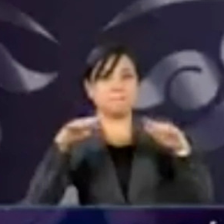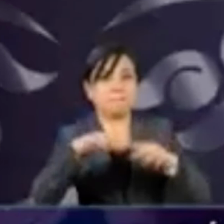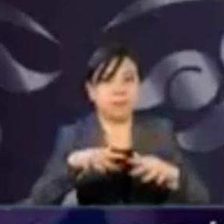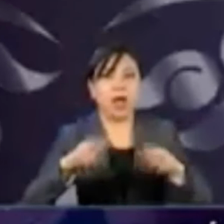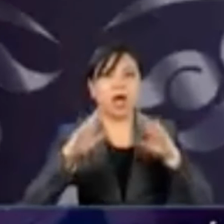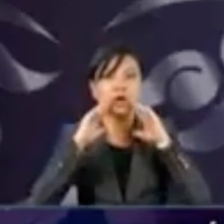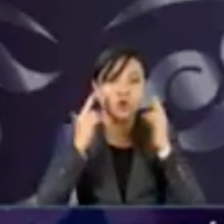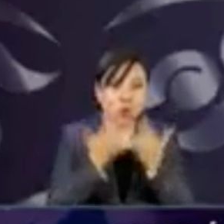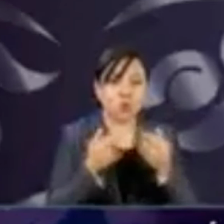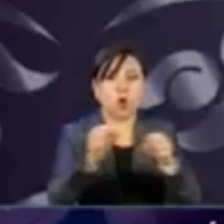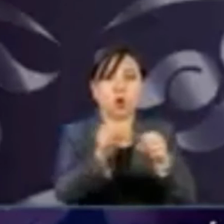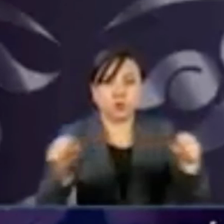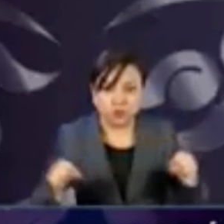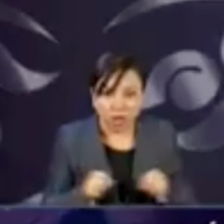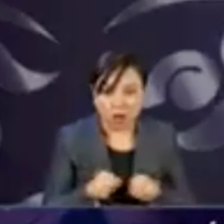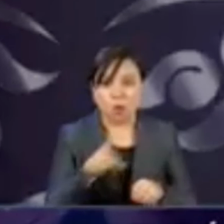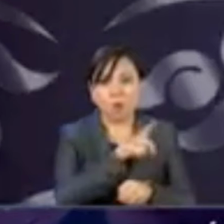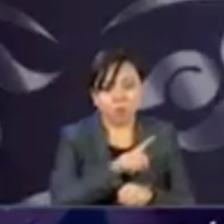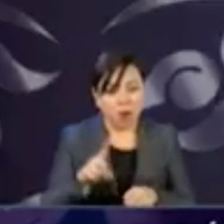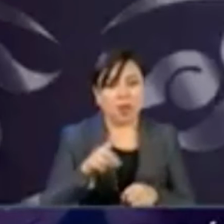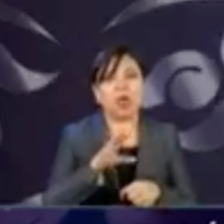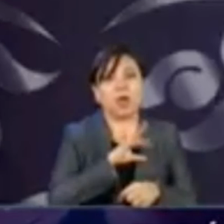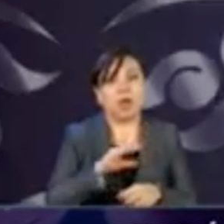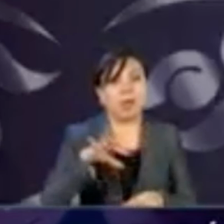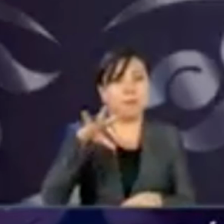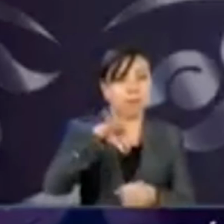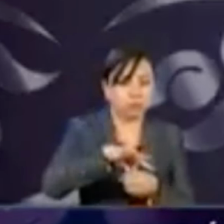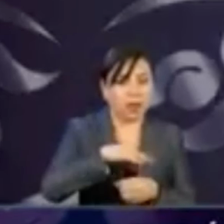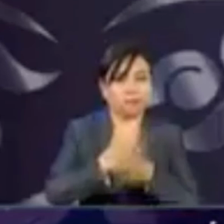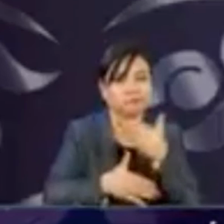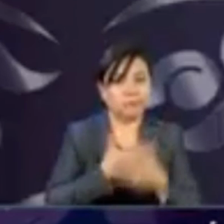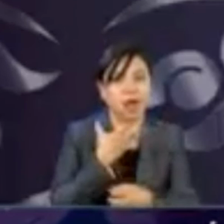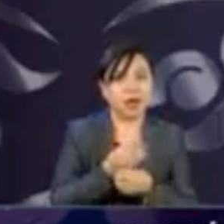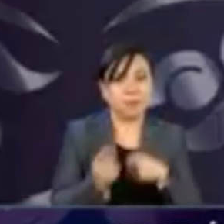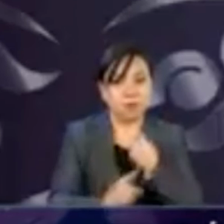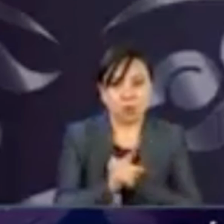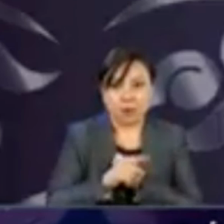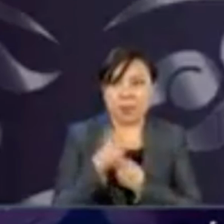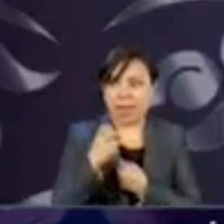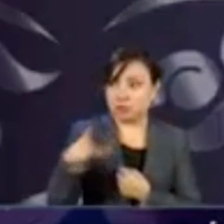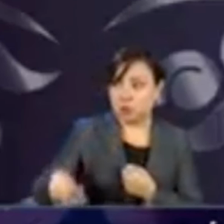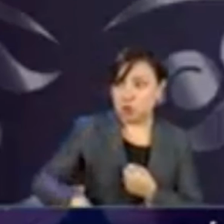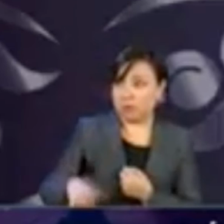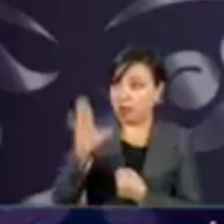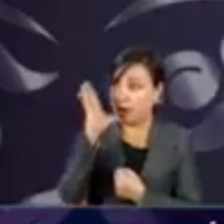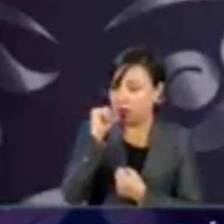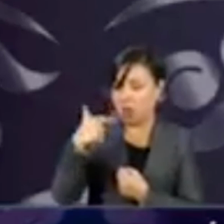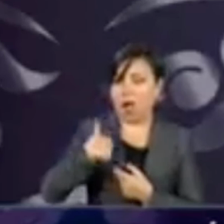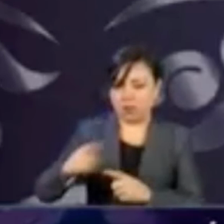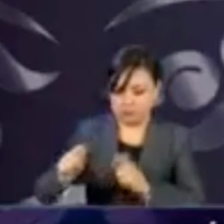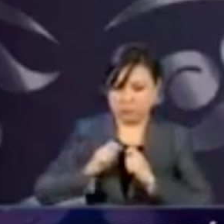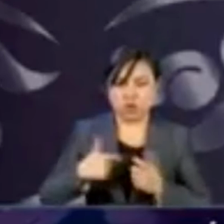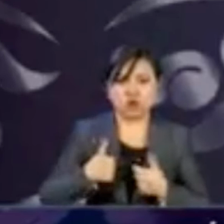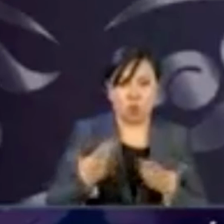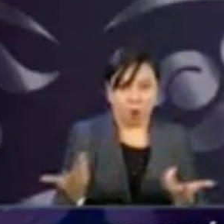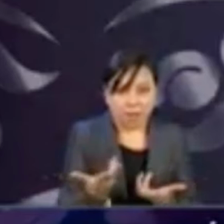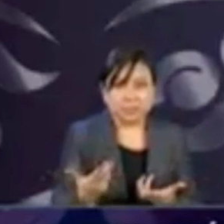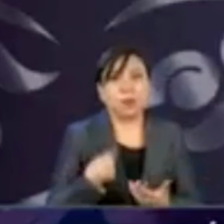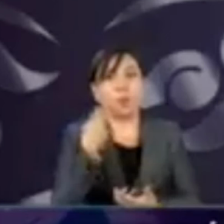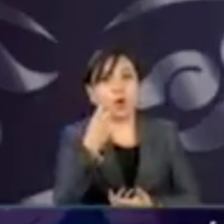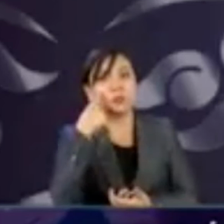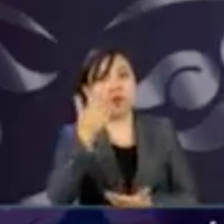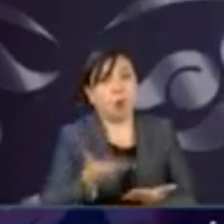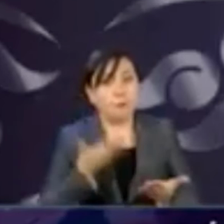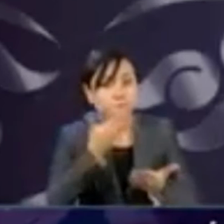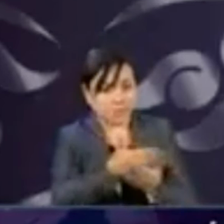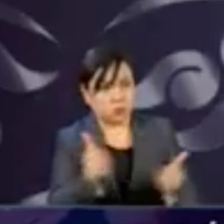resuelve el ejecutivo podamos desde aquí obligarlo a hacerlo así que respetuosamente pido que no vuelva